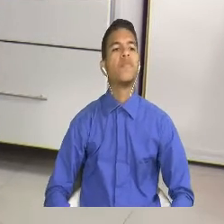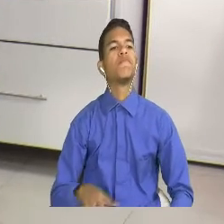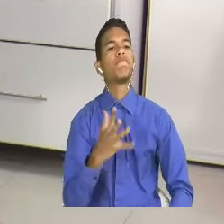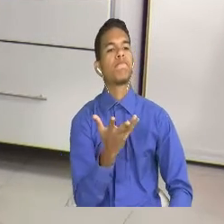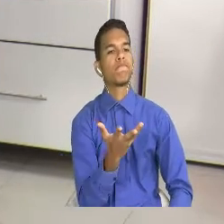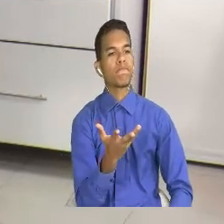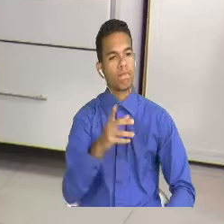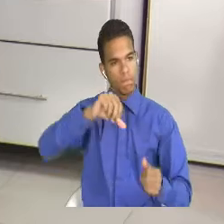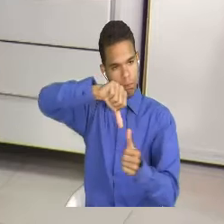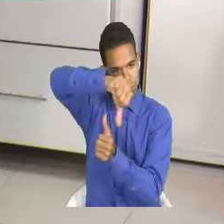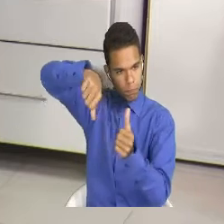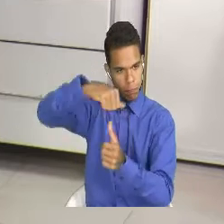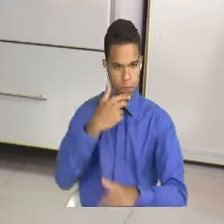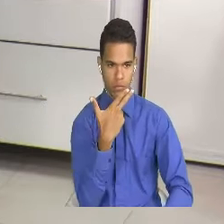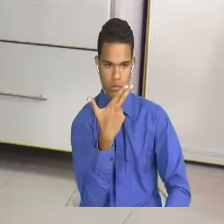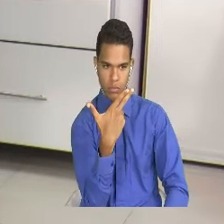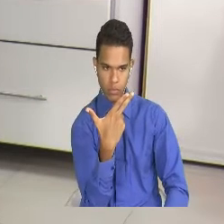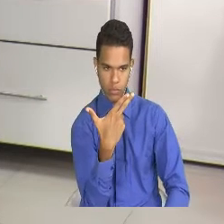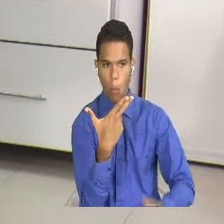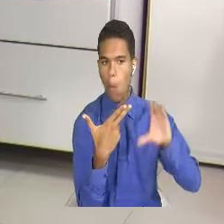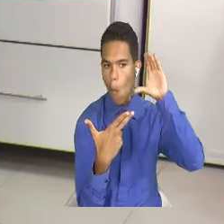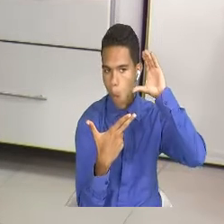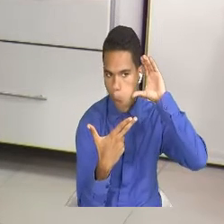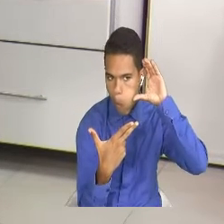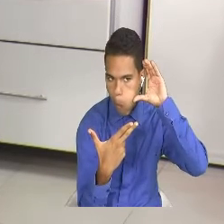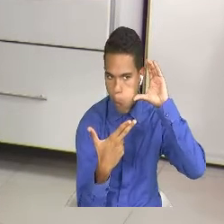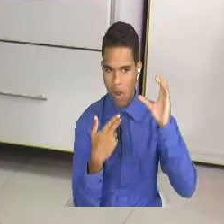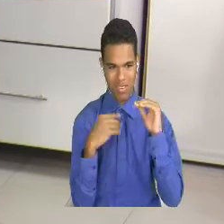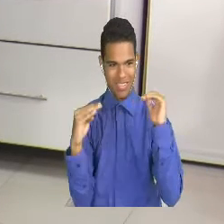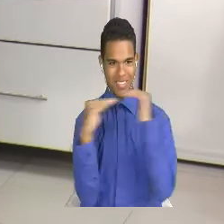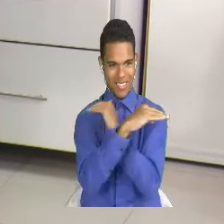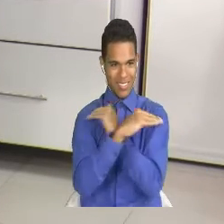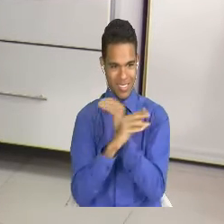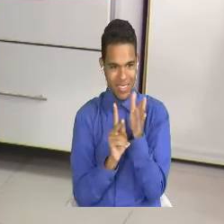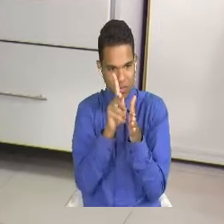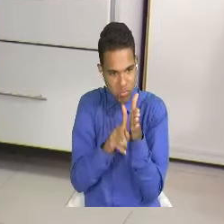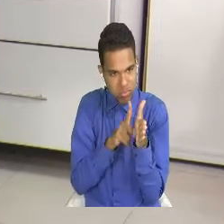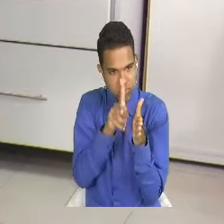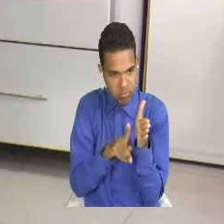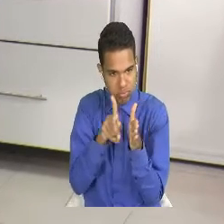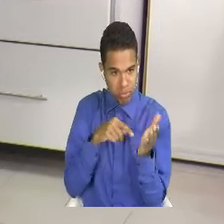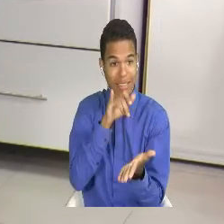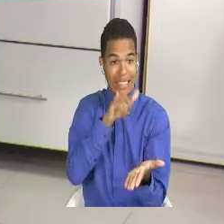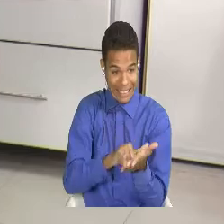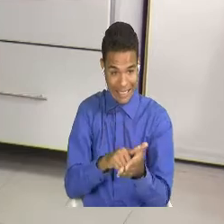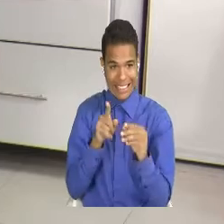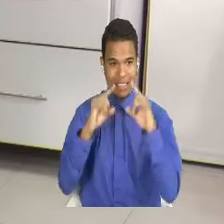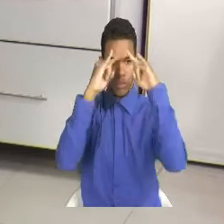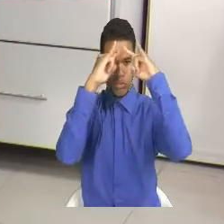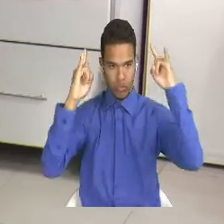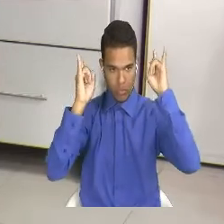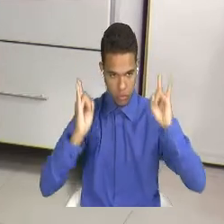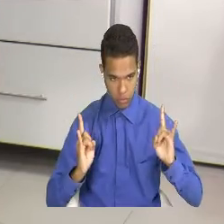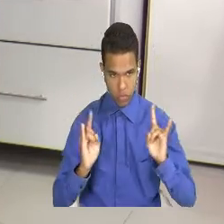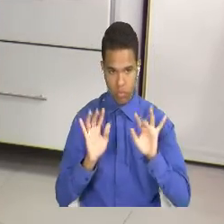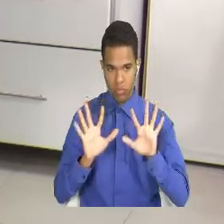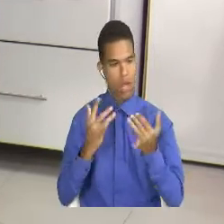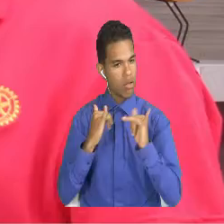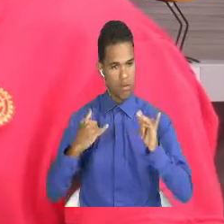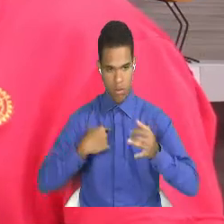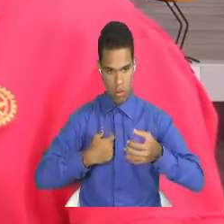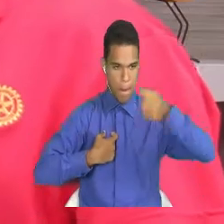en el Parque Camilo Torres, en la Avenida del Ferrocarril. Okay. Ahí tenemos una carpa, ya la instalamos